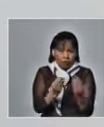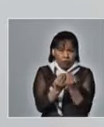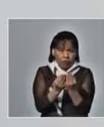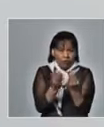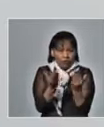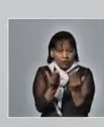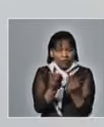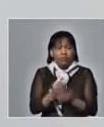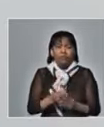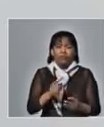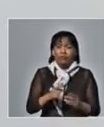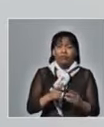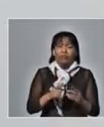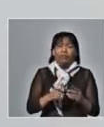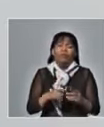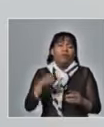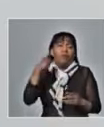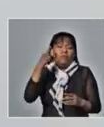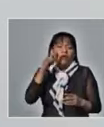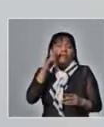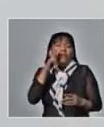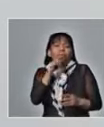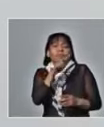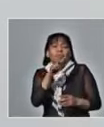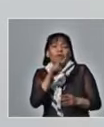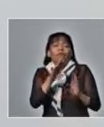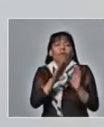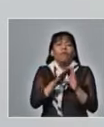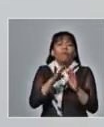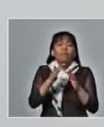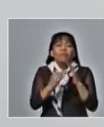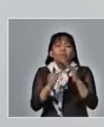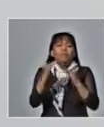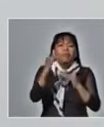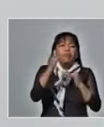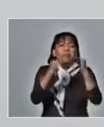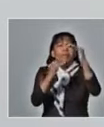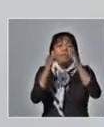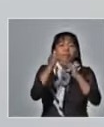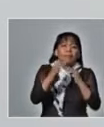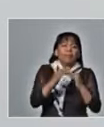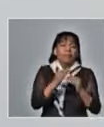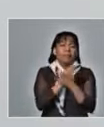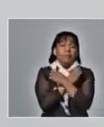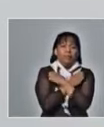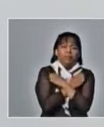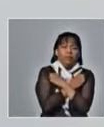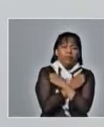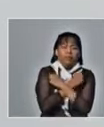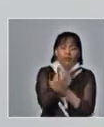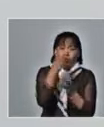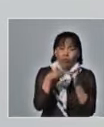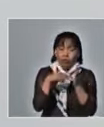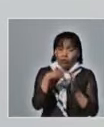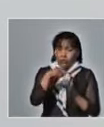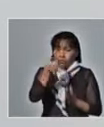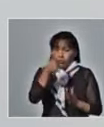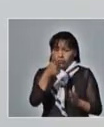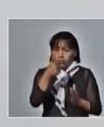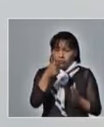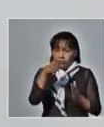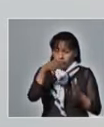este recorrer mi estado, me he dado cuenta cómo hemos avanzado, sobre todo en materia educativa. De 2011 a la